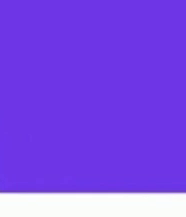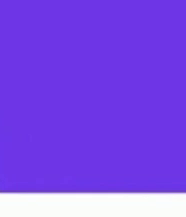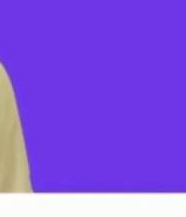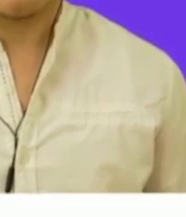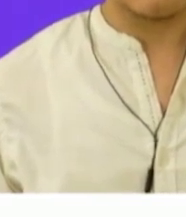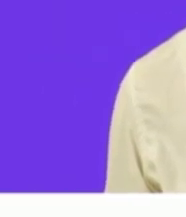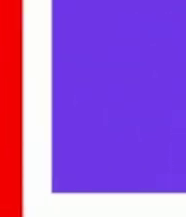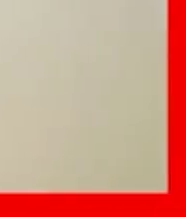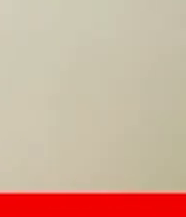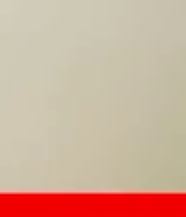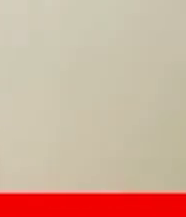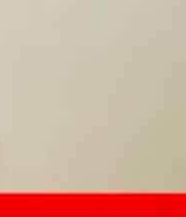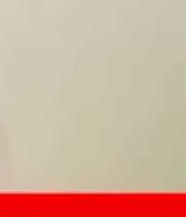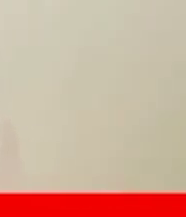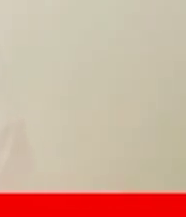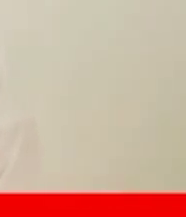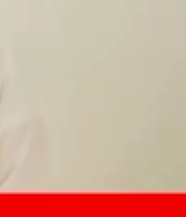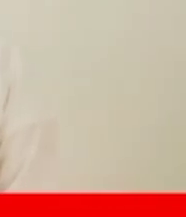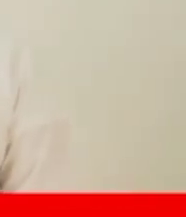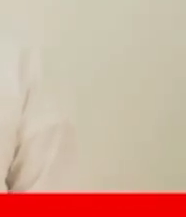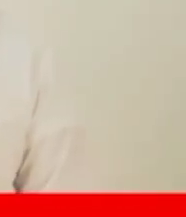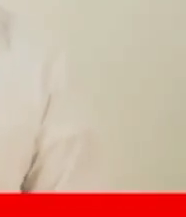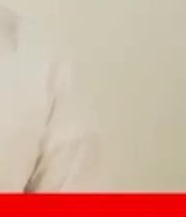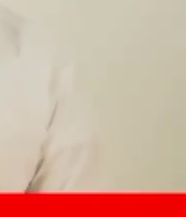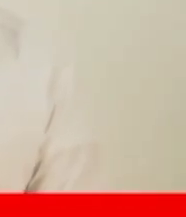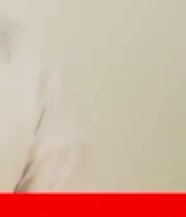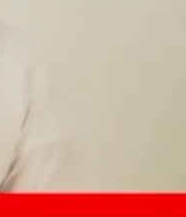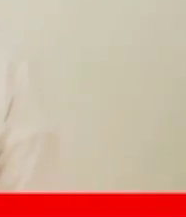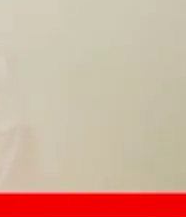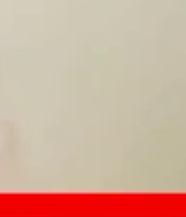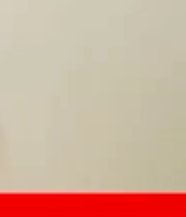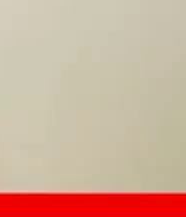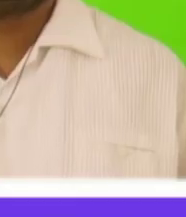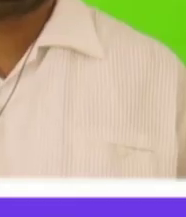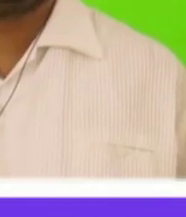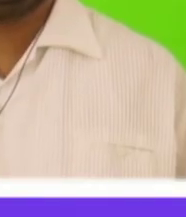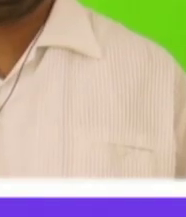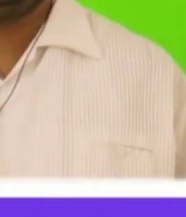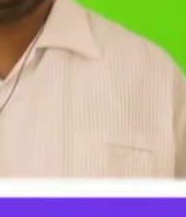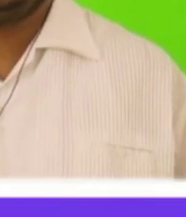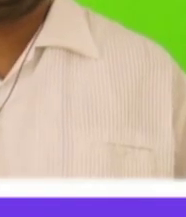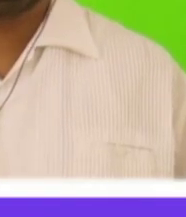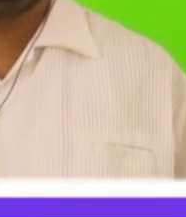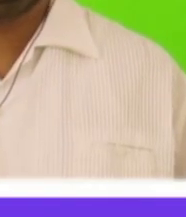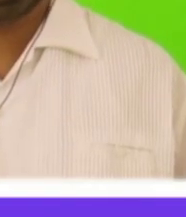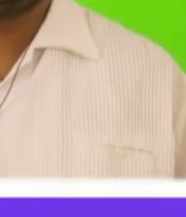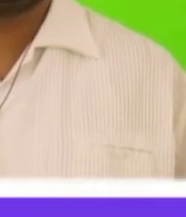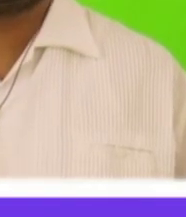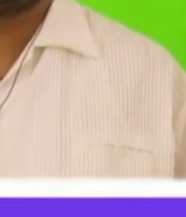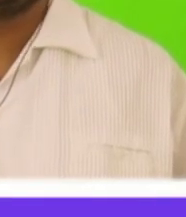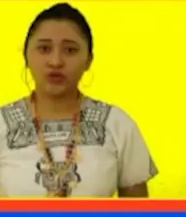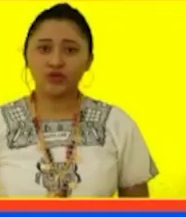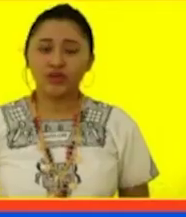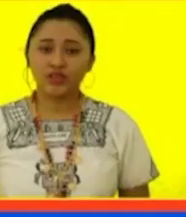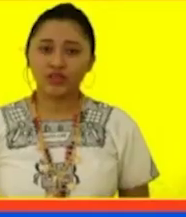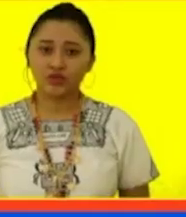conalitec.cep.gov.mx. Si quieres volver a ver los programas de Aprende en Casa, los puedes encontrar en la siguiente liga: